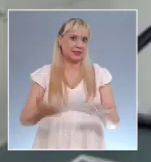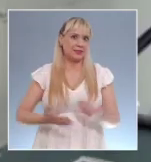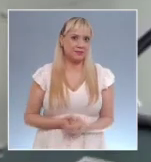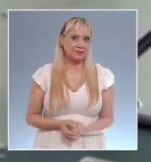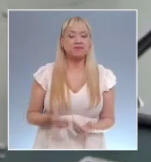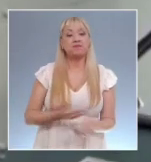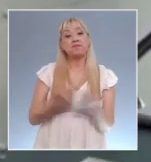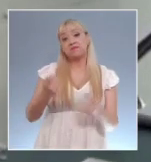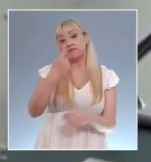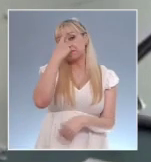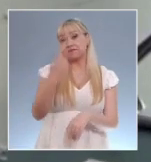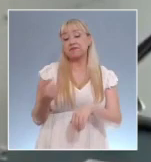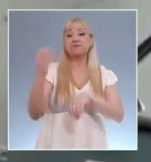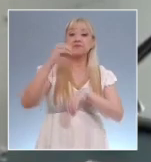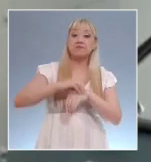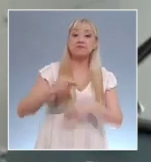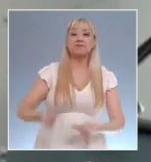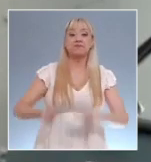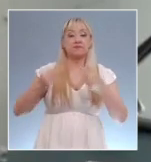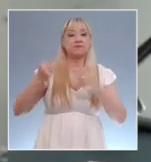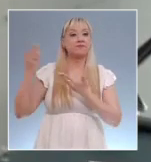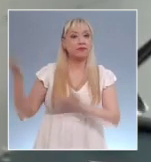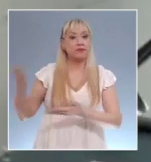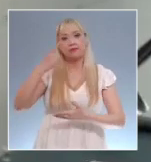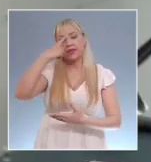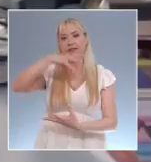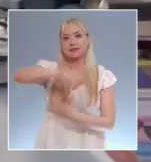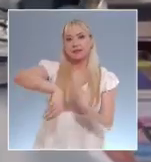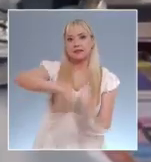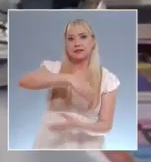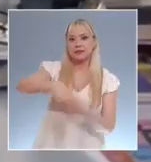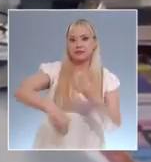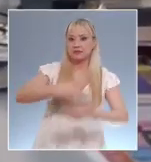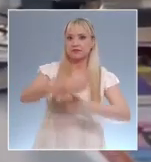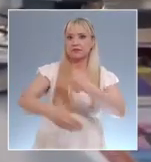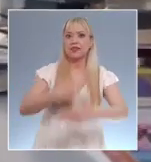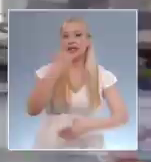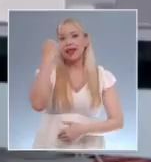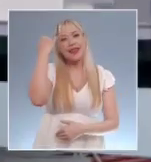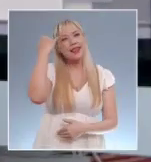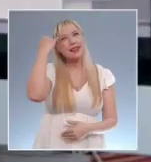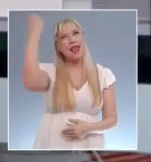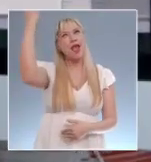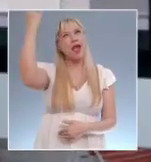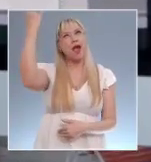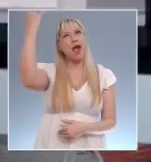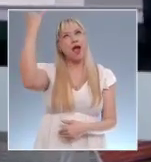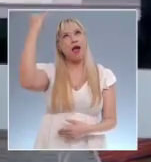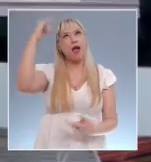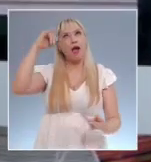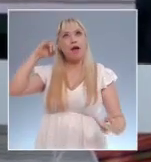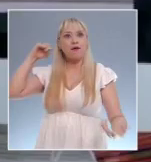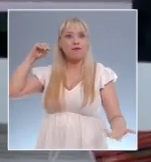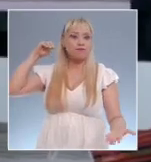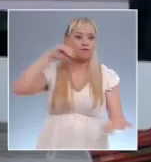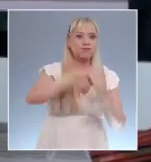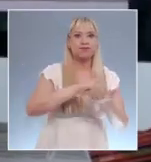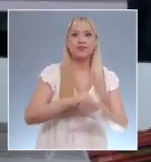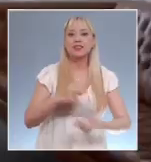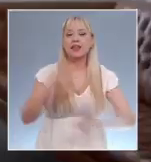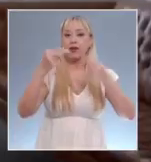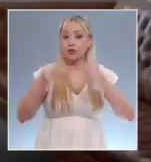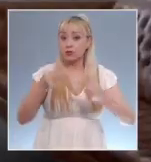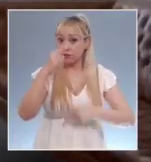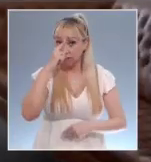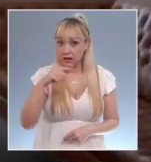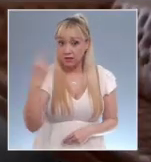Flores dijo que iniciar con una idea y poder materializarla no es un camino fácil, pero que hay que estar